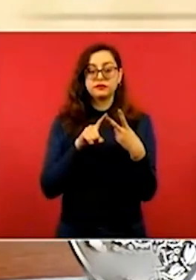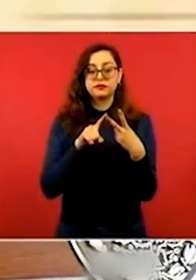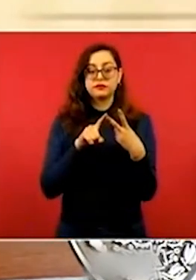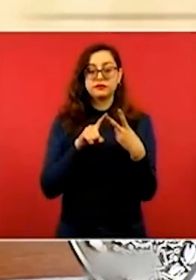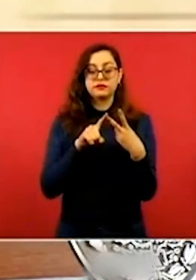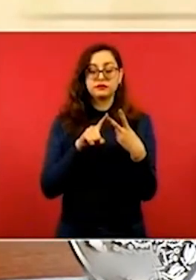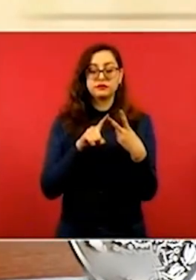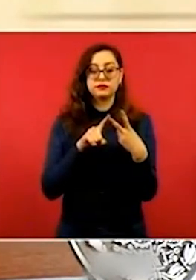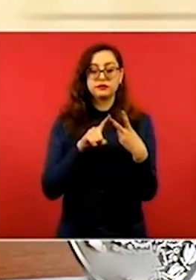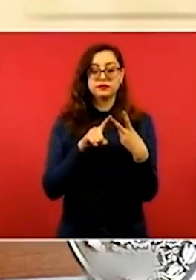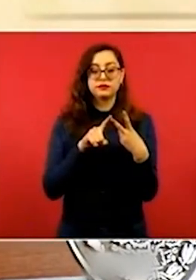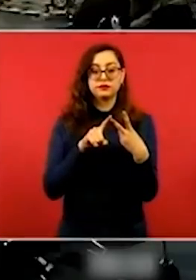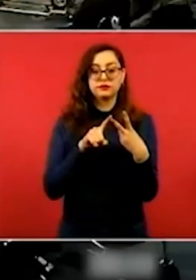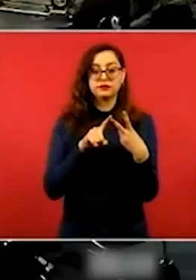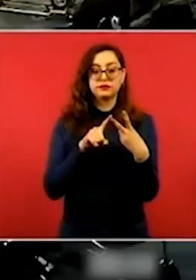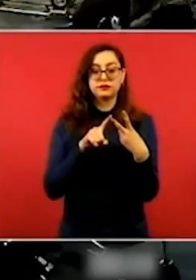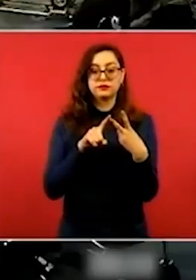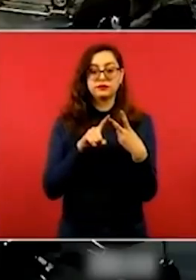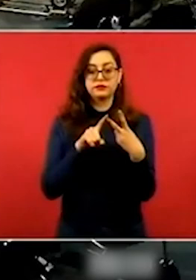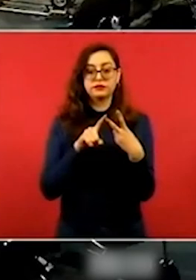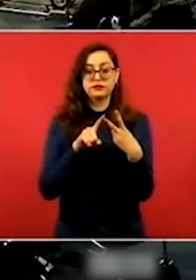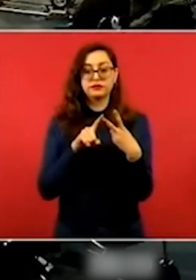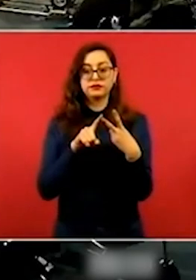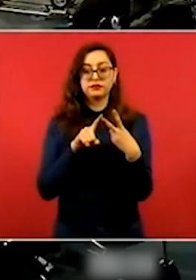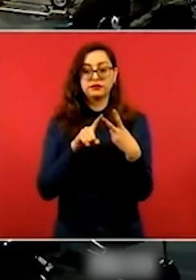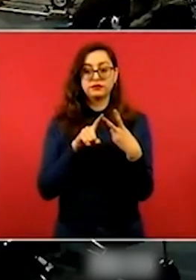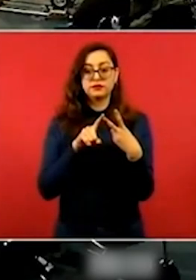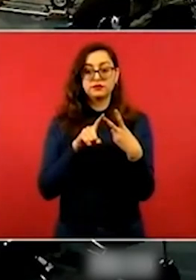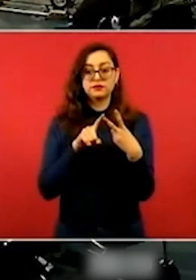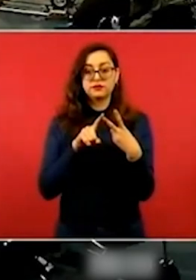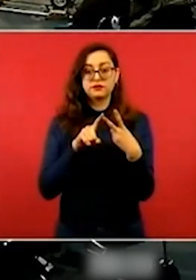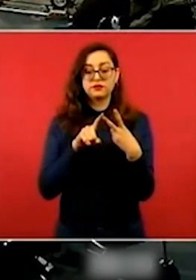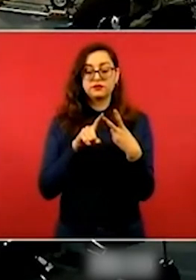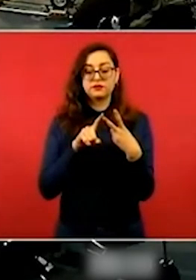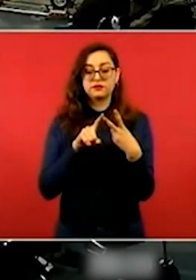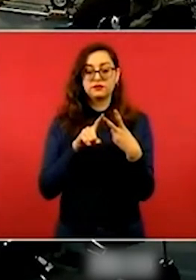quieren que se llame a declarar